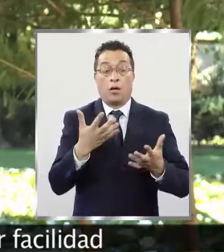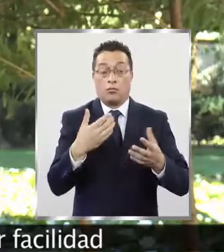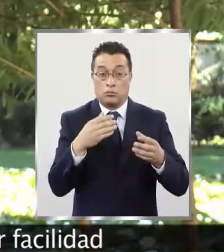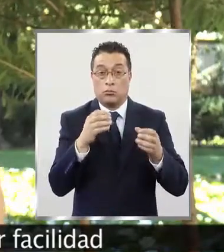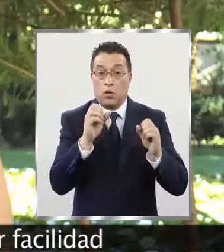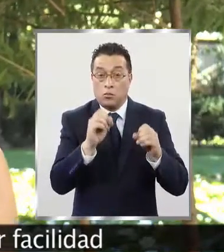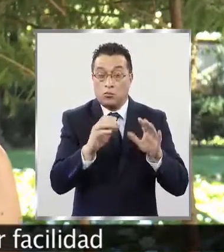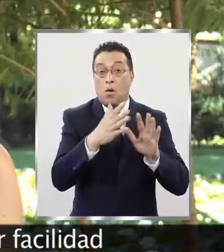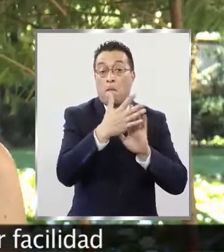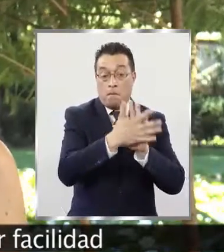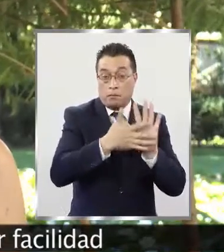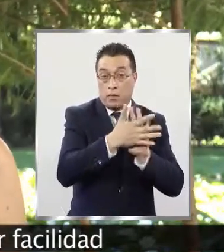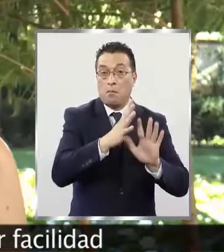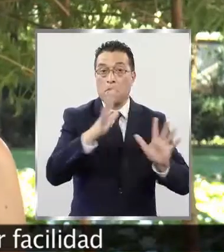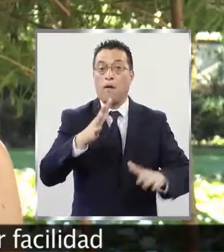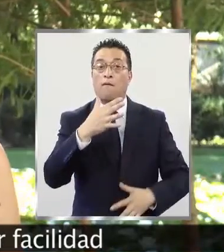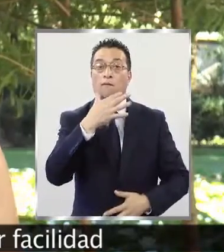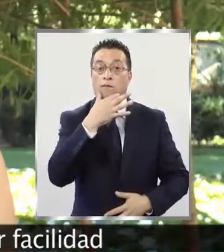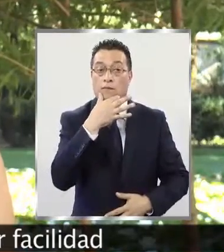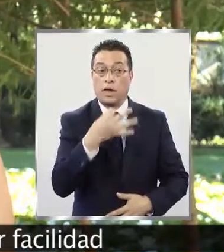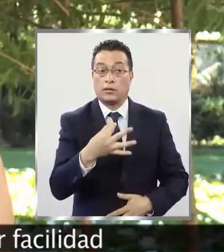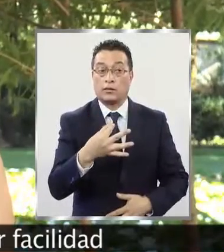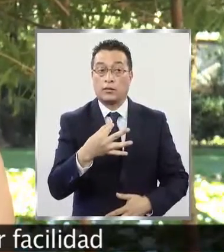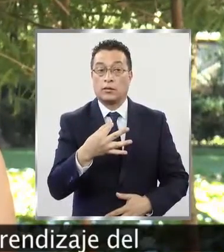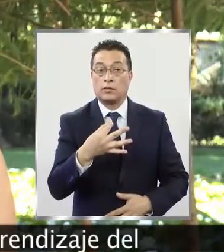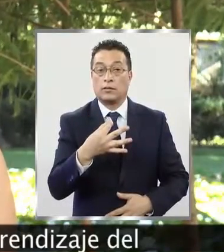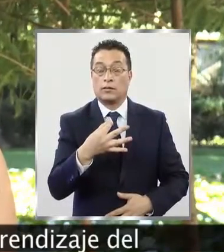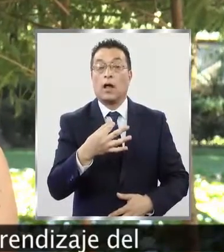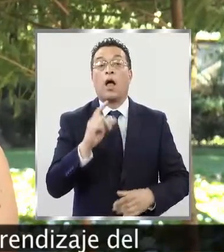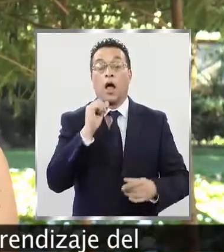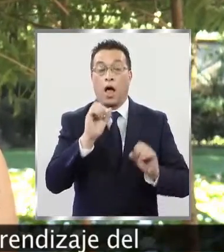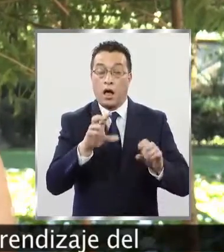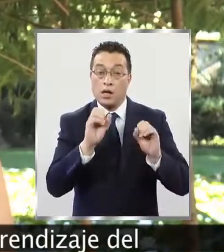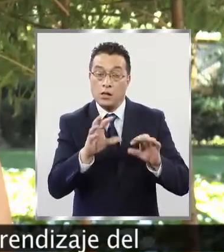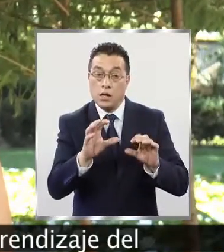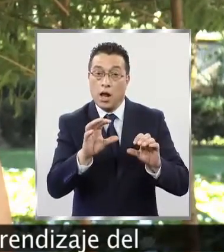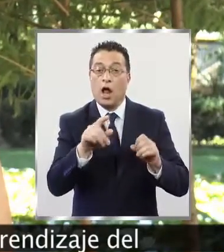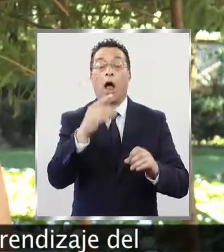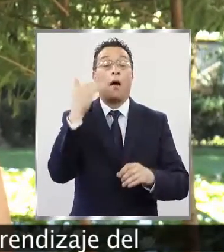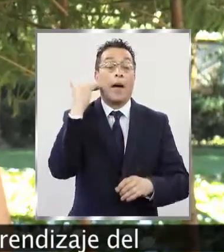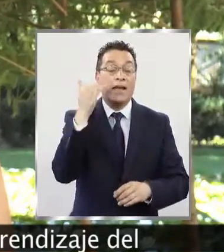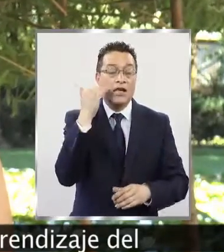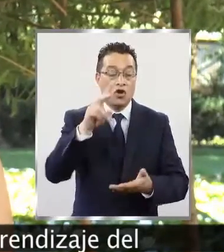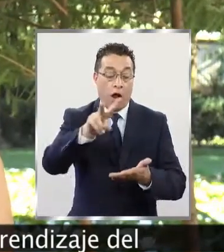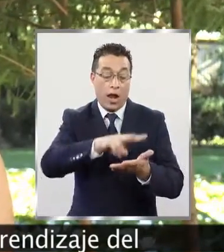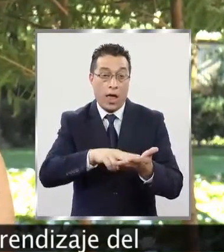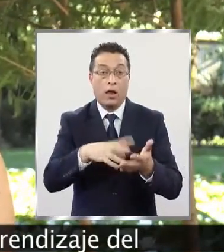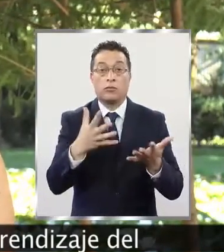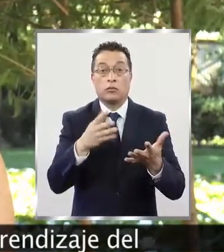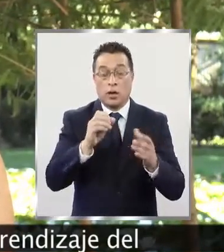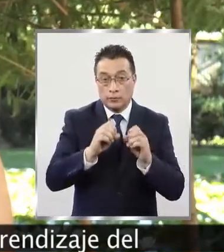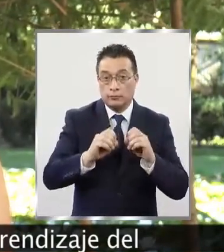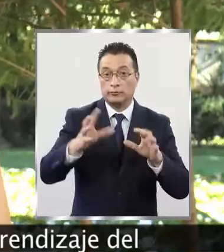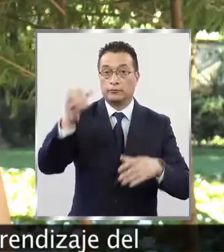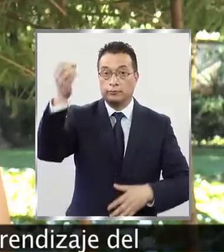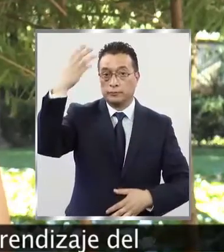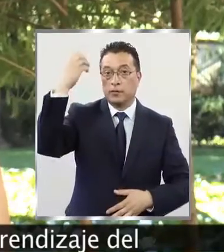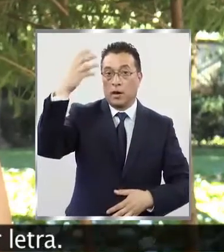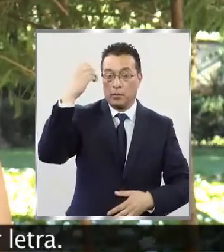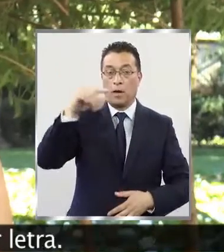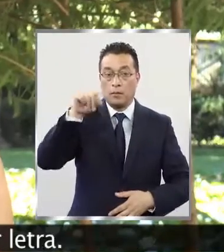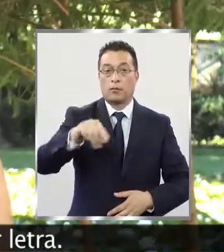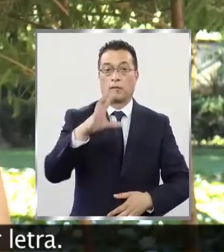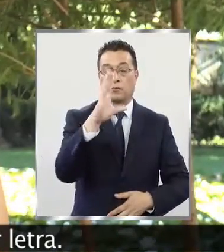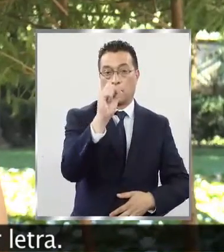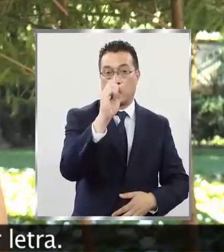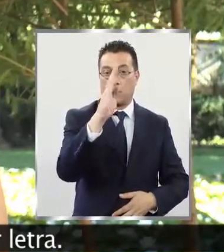mayor facilidad a leer a un niño a partir del aprendizaje del